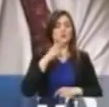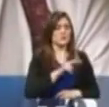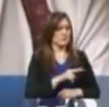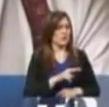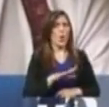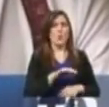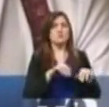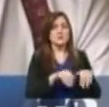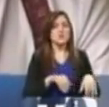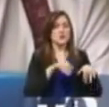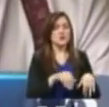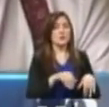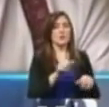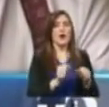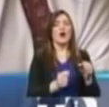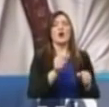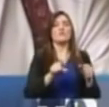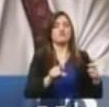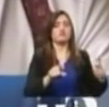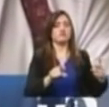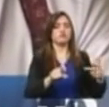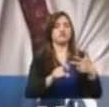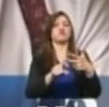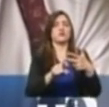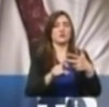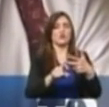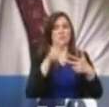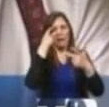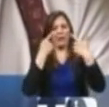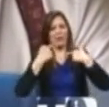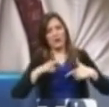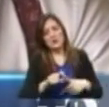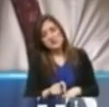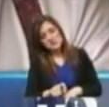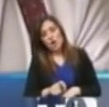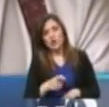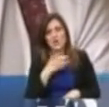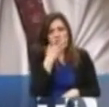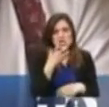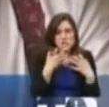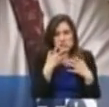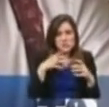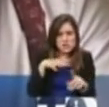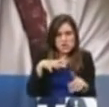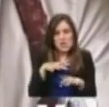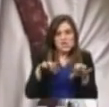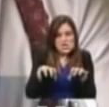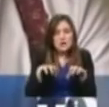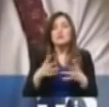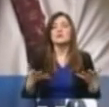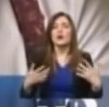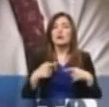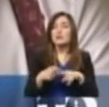está atropellada, por ejemplo, o que está lesionada, o que está agresiva, que está atacando a la población,